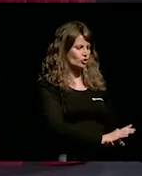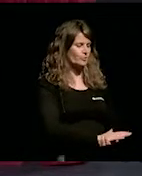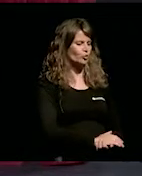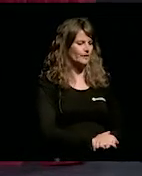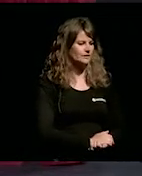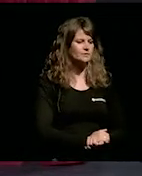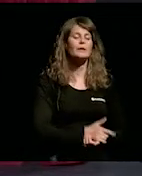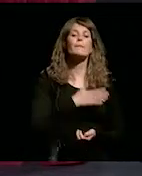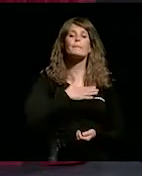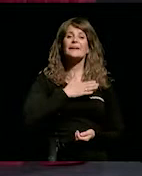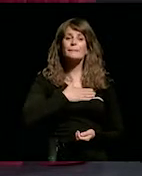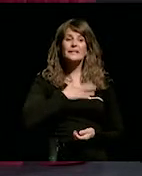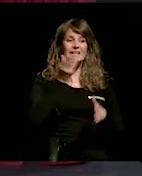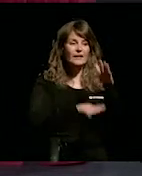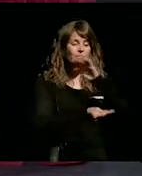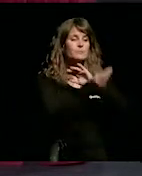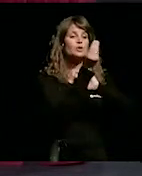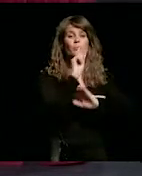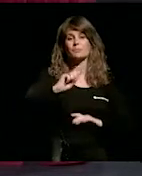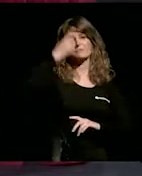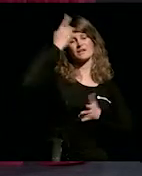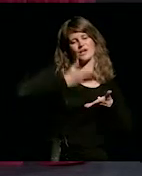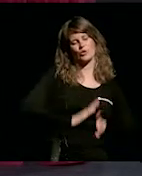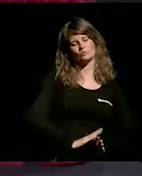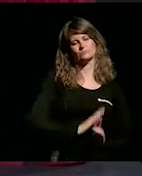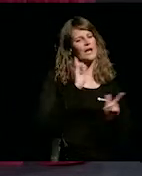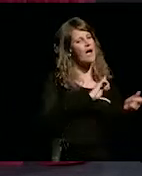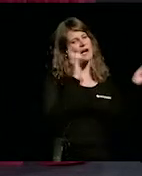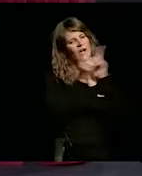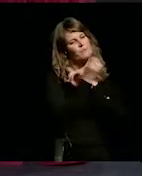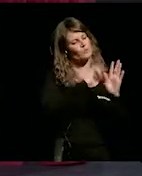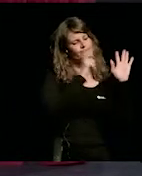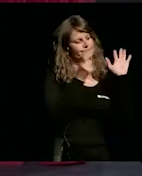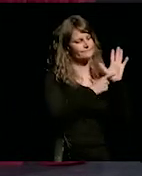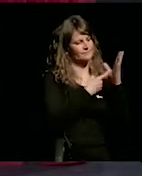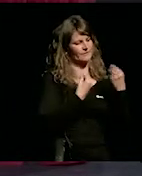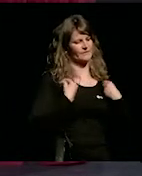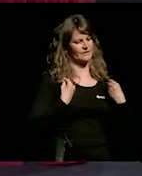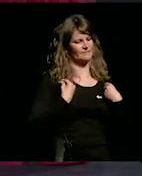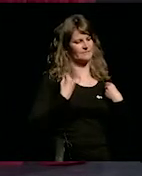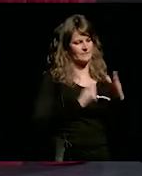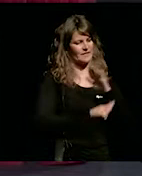Para mí, el nacimiento de mi primer hijo cambió por completo la forma